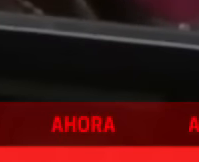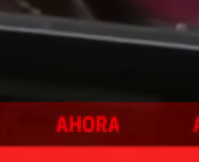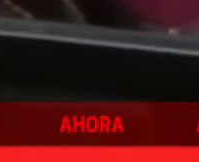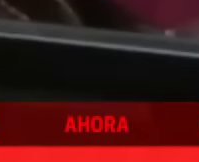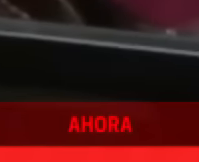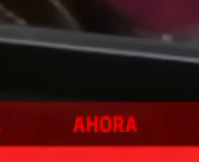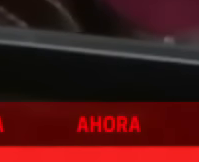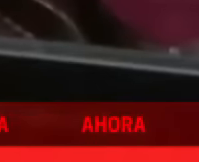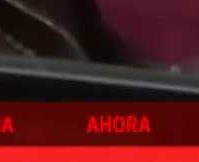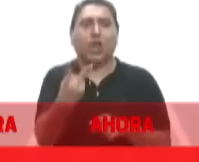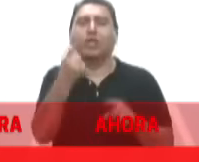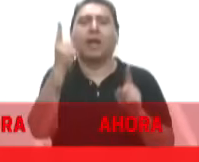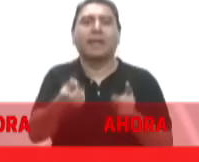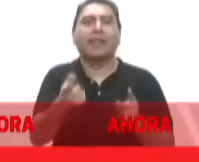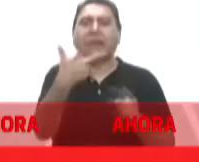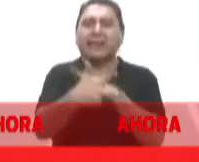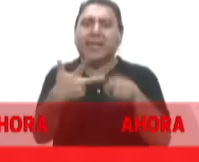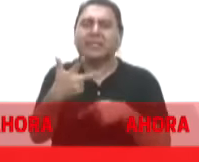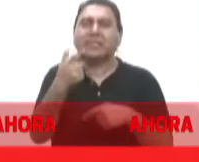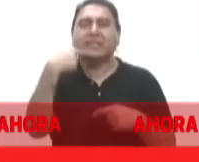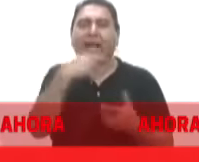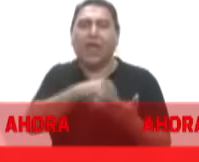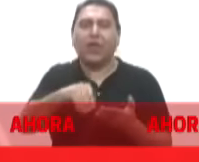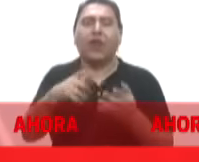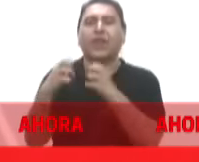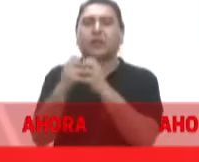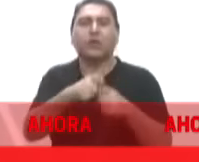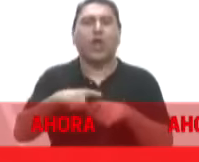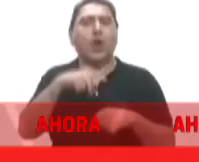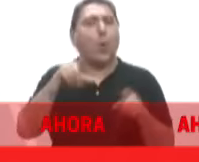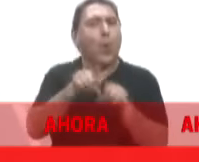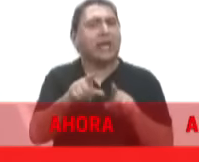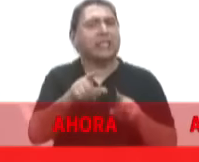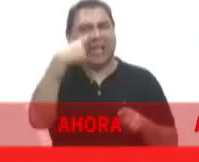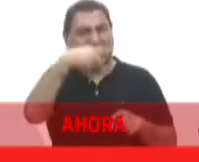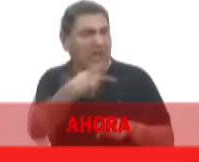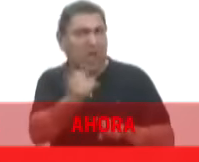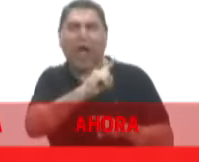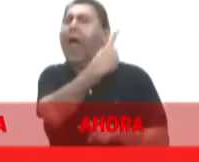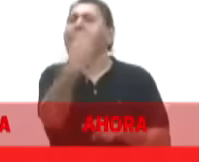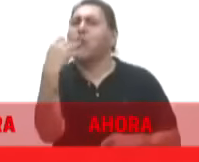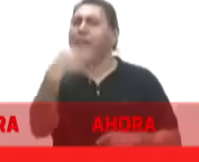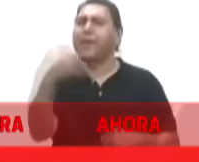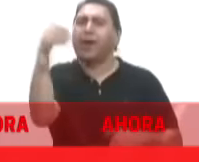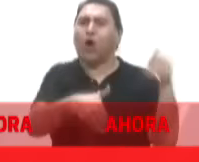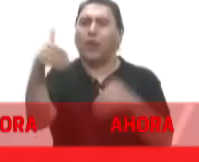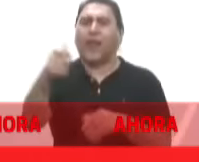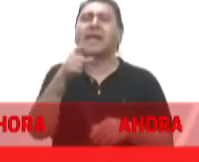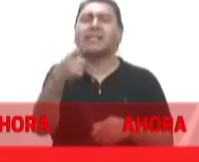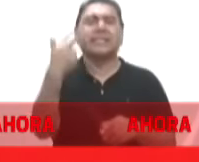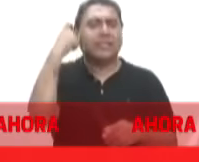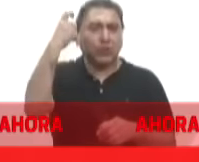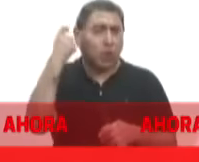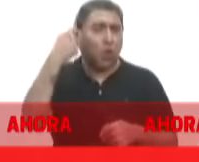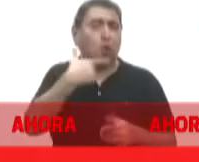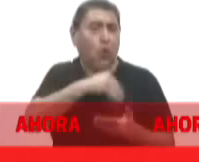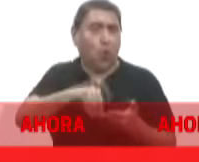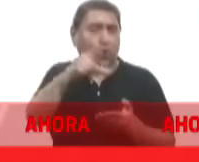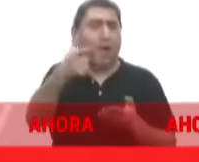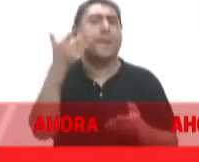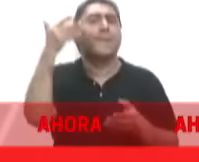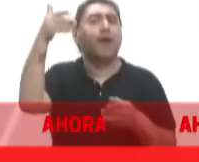tres senadores que discuten no valen 72, cada uno tiene que emitir su voto. El senador Lustó hizo una moción de orden y ustedes pusieron a